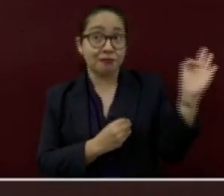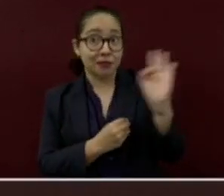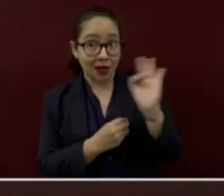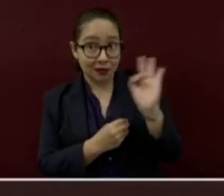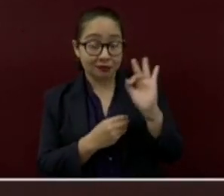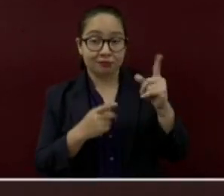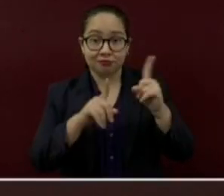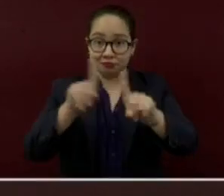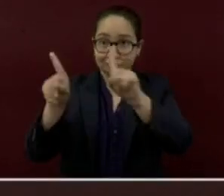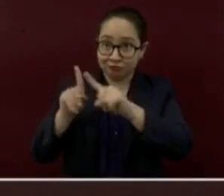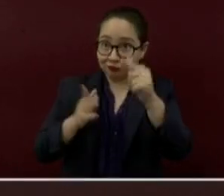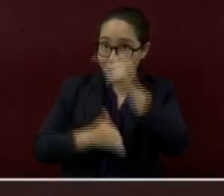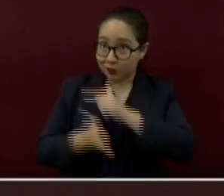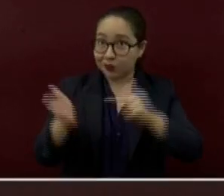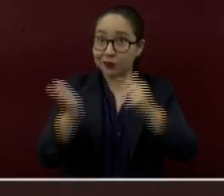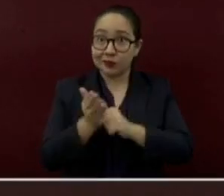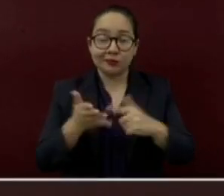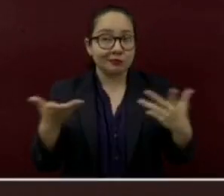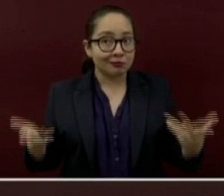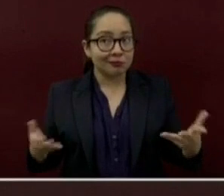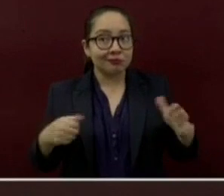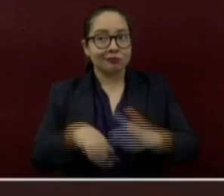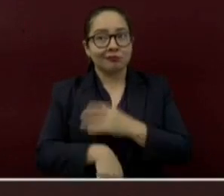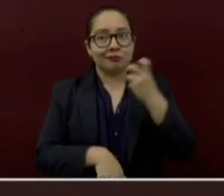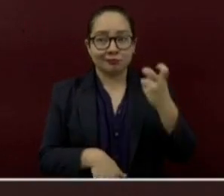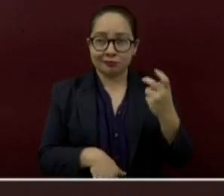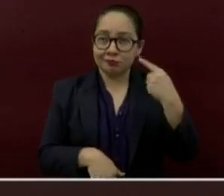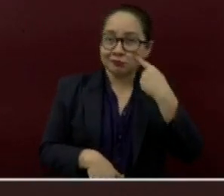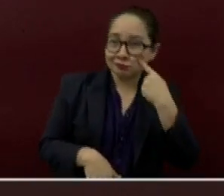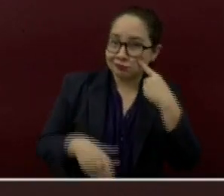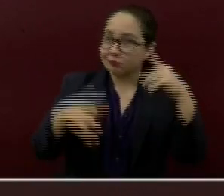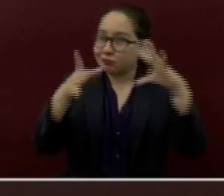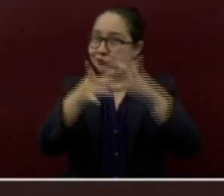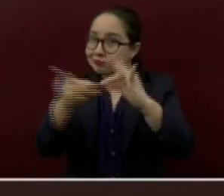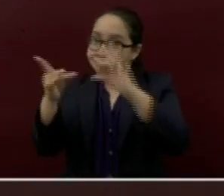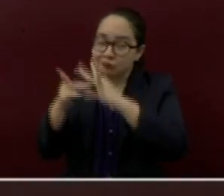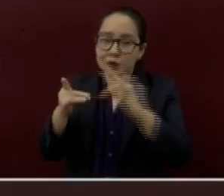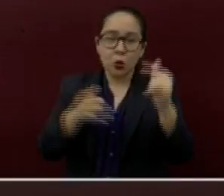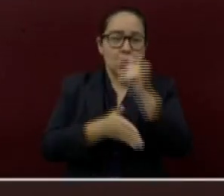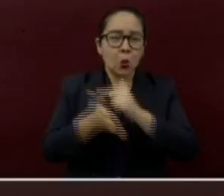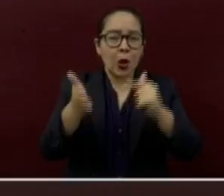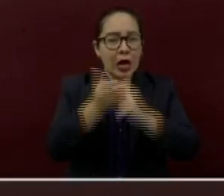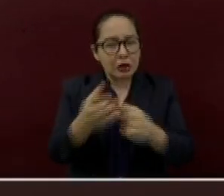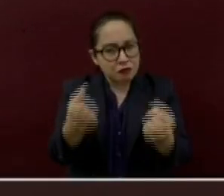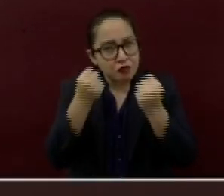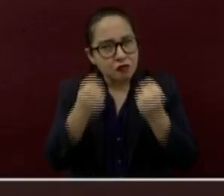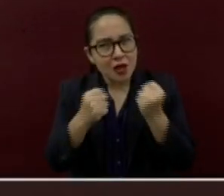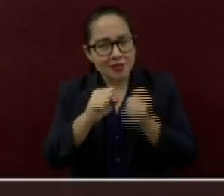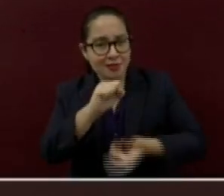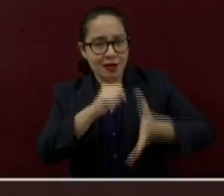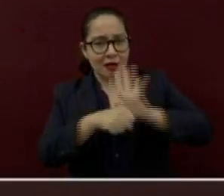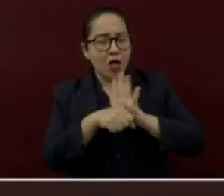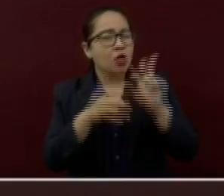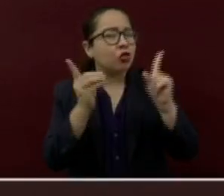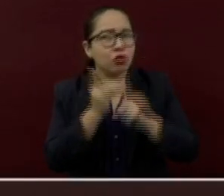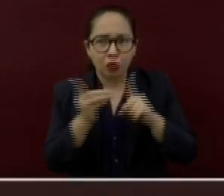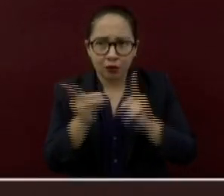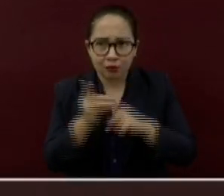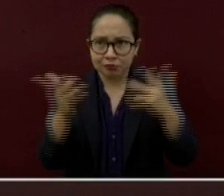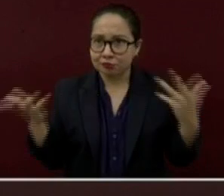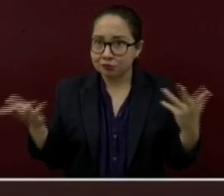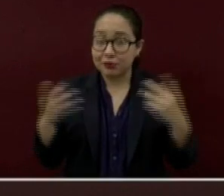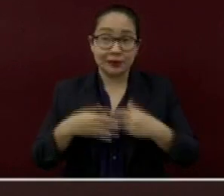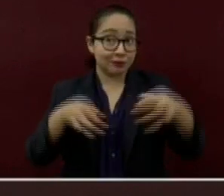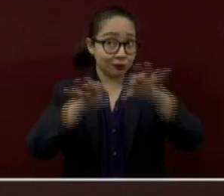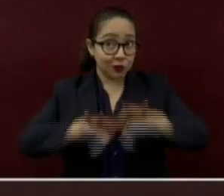quiera que se encuentra es por ello que ahora les muestro los lugares que están presentando mayor transmisión por el sars co2